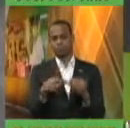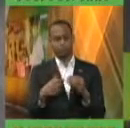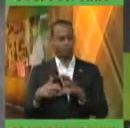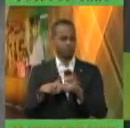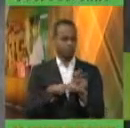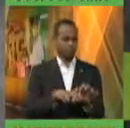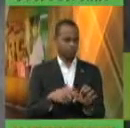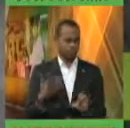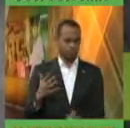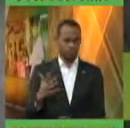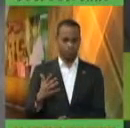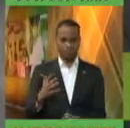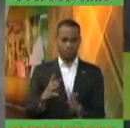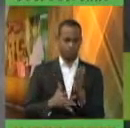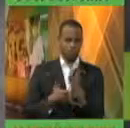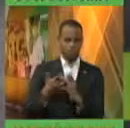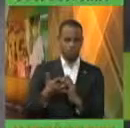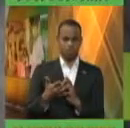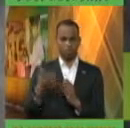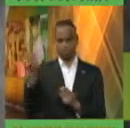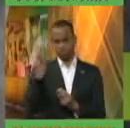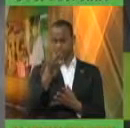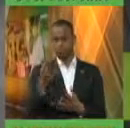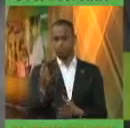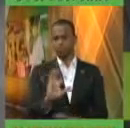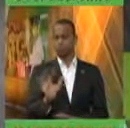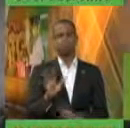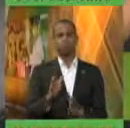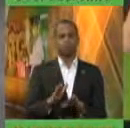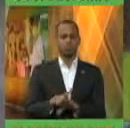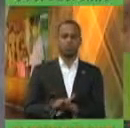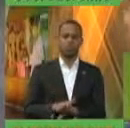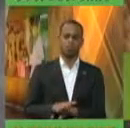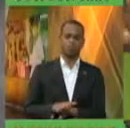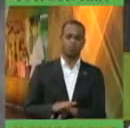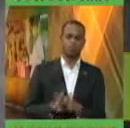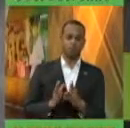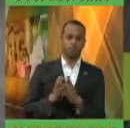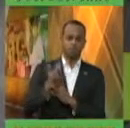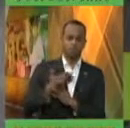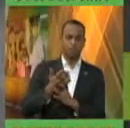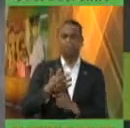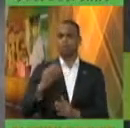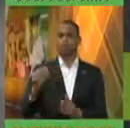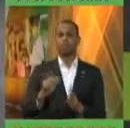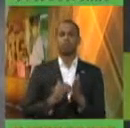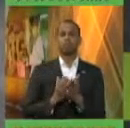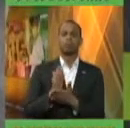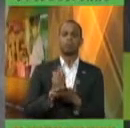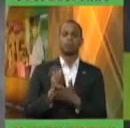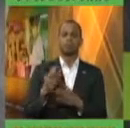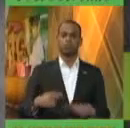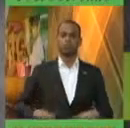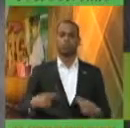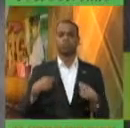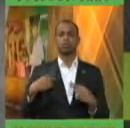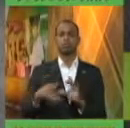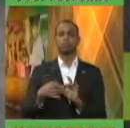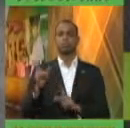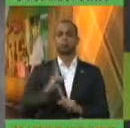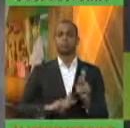estamos hablando del tema de tecnología y de información porque cuando estamos hablando del acceso y de los derechos humanos de la persona con discapacidad